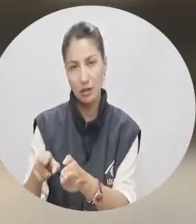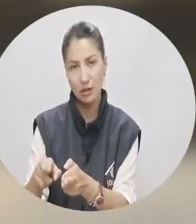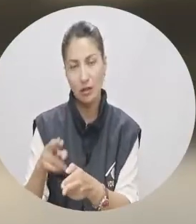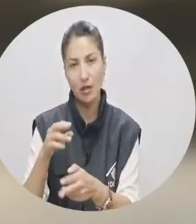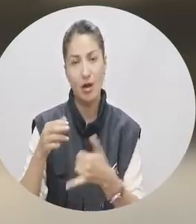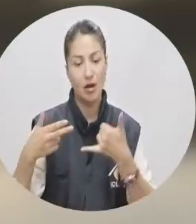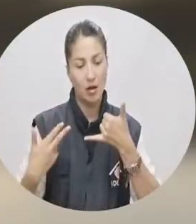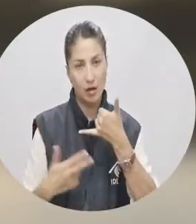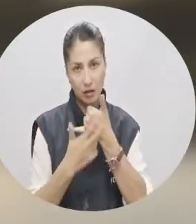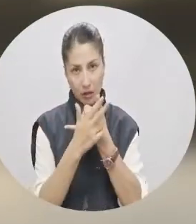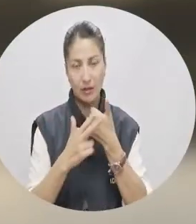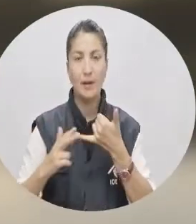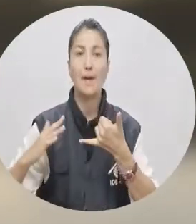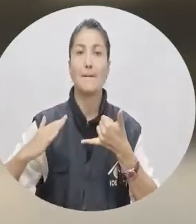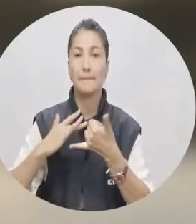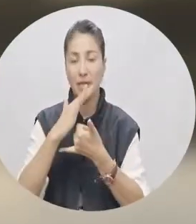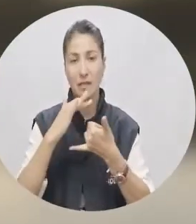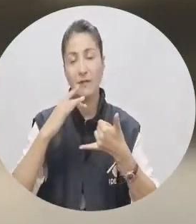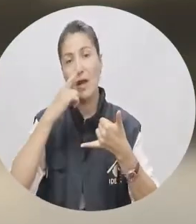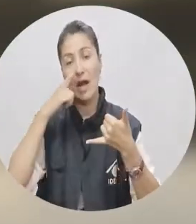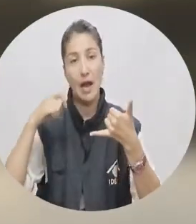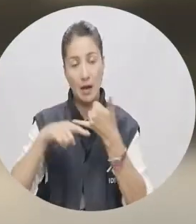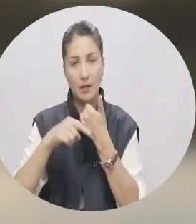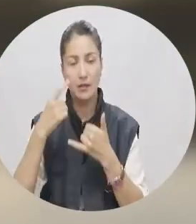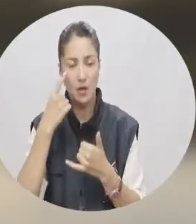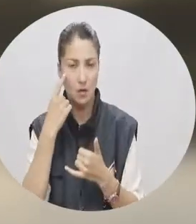andina pacífica y amazónica